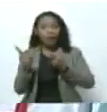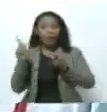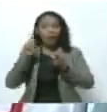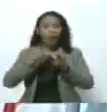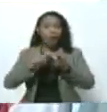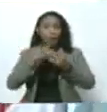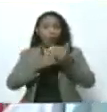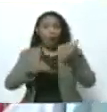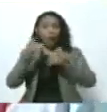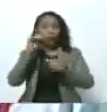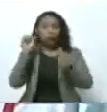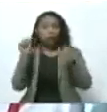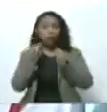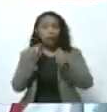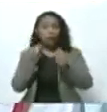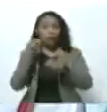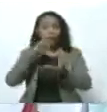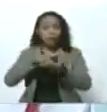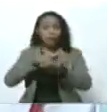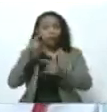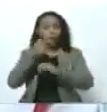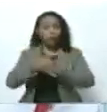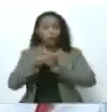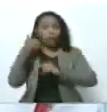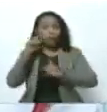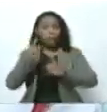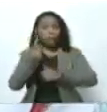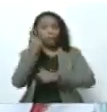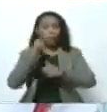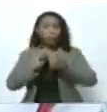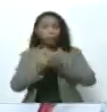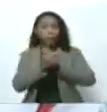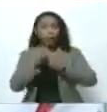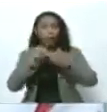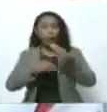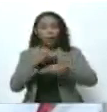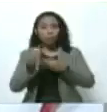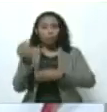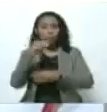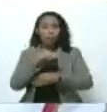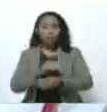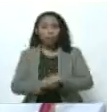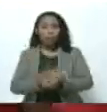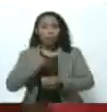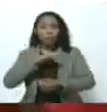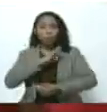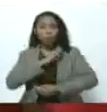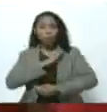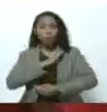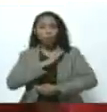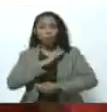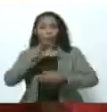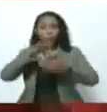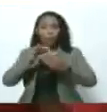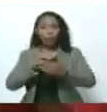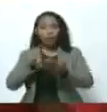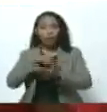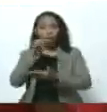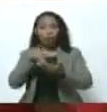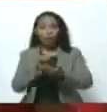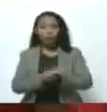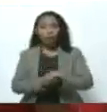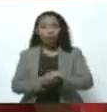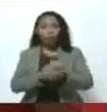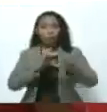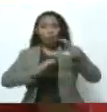Altos Mirandinos y hoy nos convertimos en el principal productor de papa. Incluso producimos el doble que Mucuchíe. Con nuestra semilla. Con nuestra semilla nacional. Semillas nacionales. Con